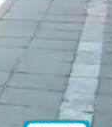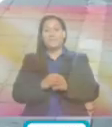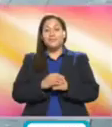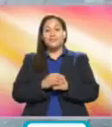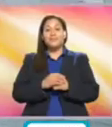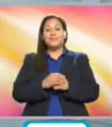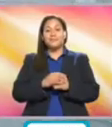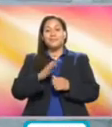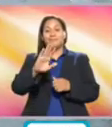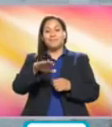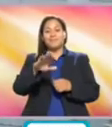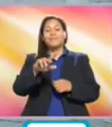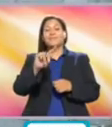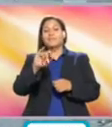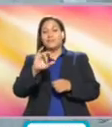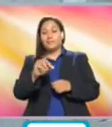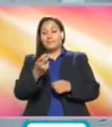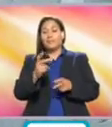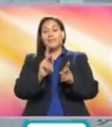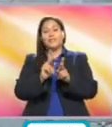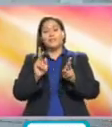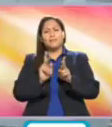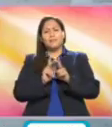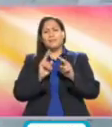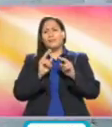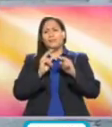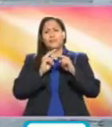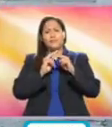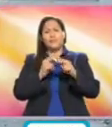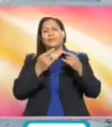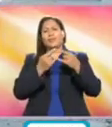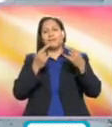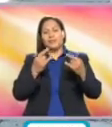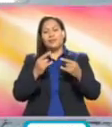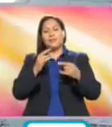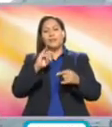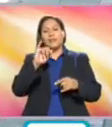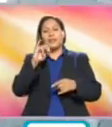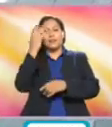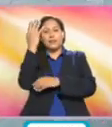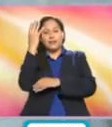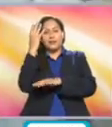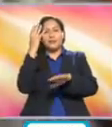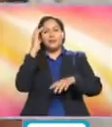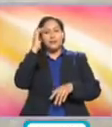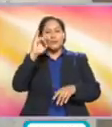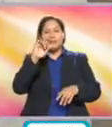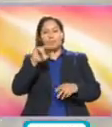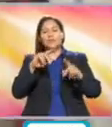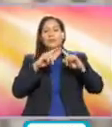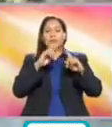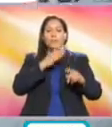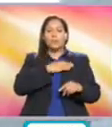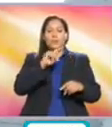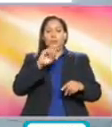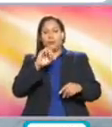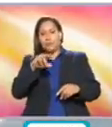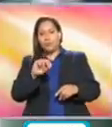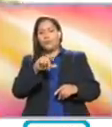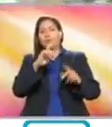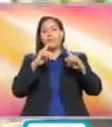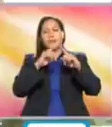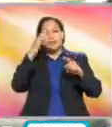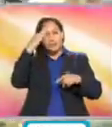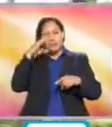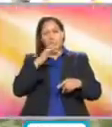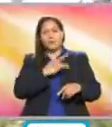¿Qué cree, tío Alberto? Aquí esta plaza es histórica porque es el Jardín de San Juan, la iglesia del Buen Tono, la iglesia de Nuestra Señora